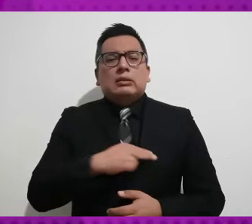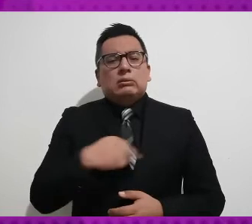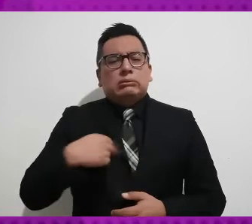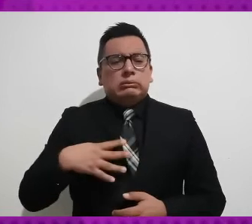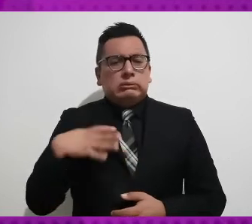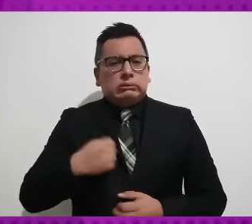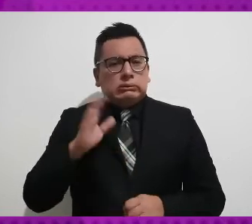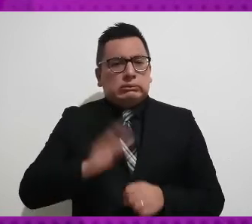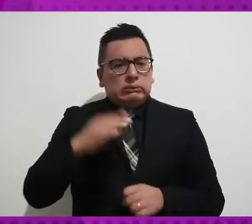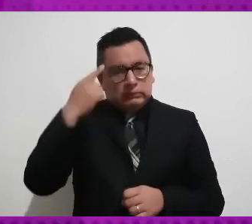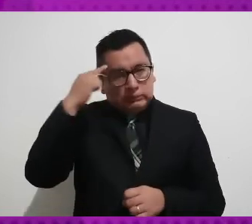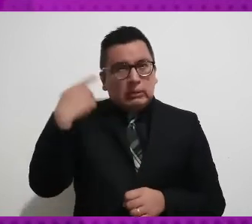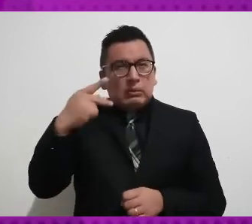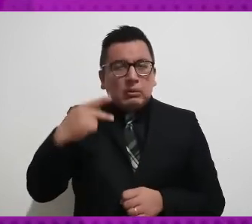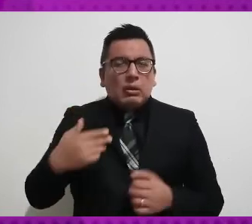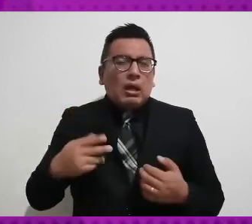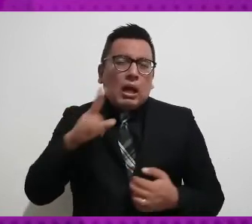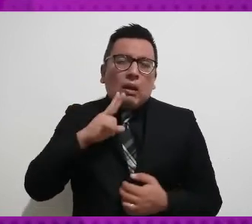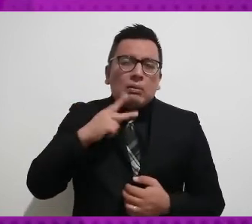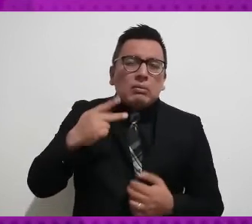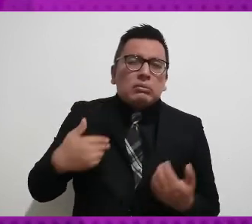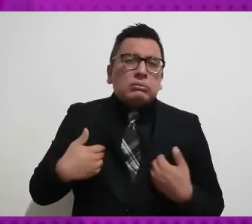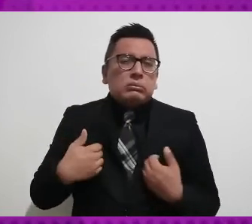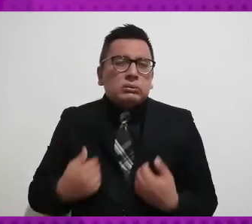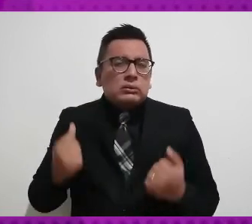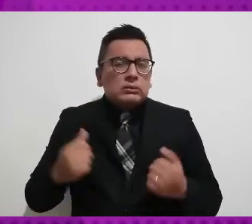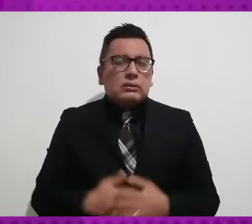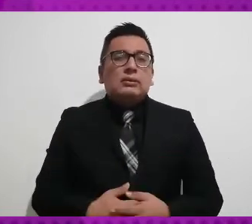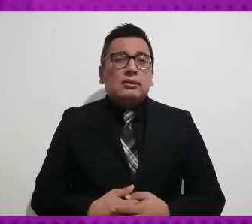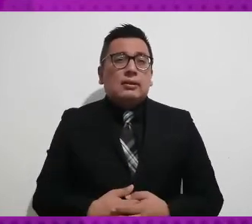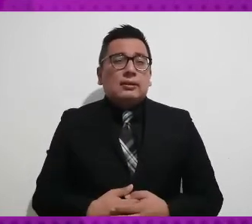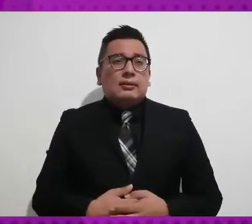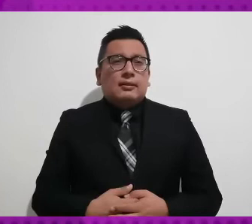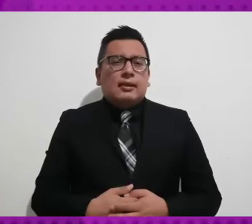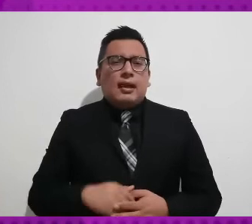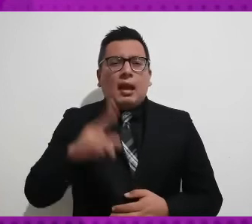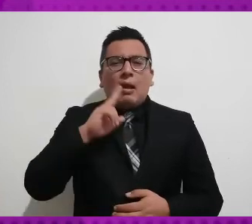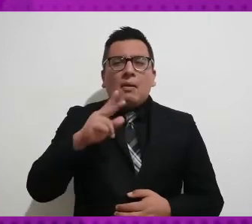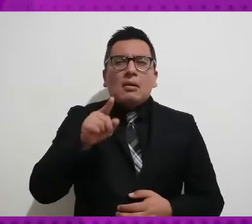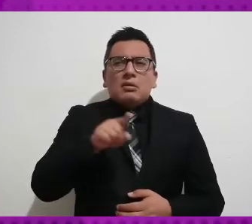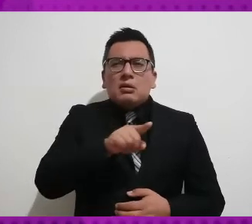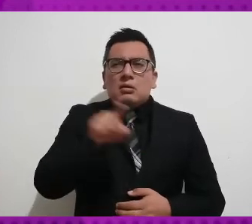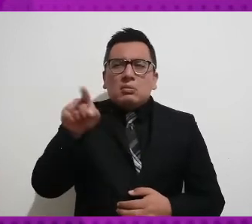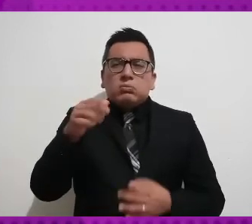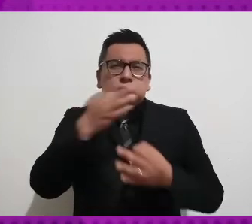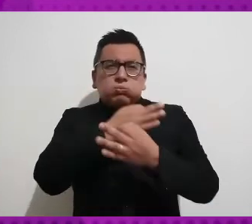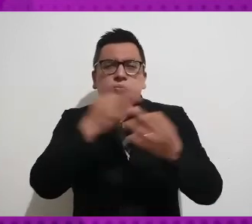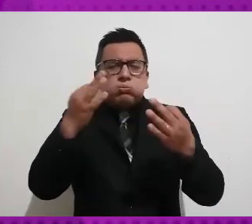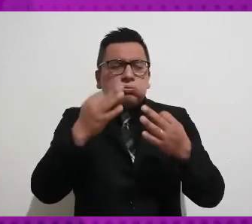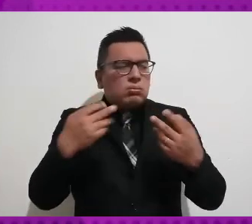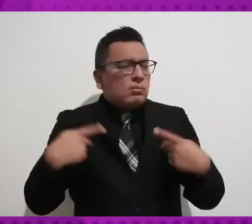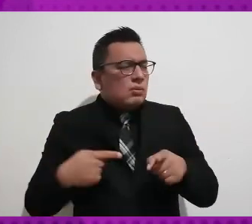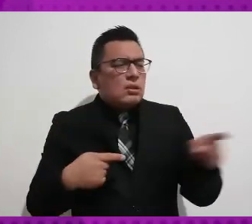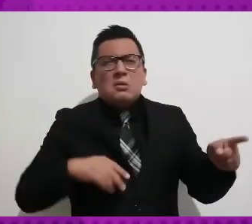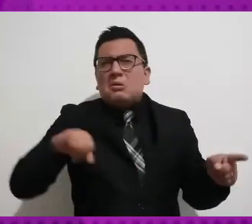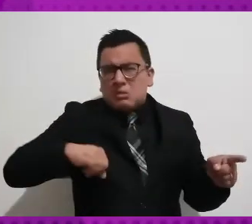el entendimiento de las cosas finas de los procesos electorales, de los puntos que le interesan más al electorado, y